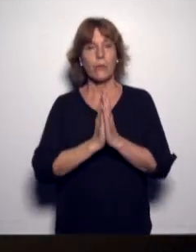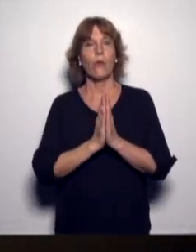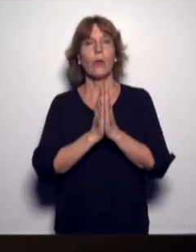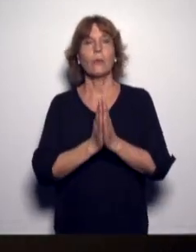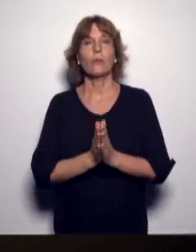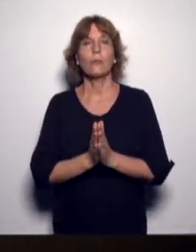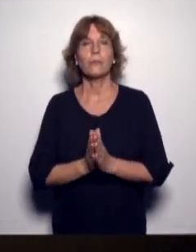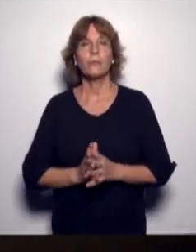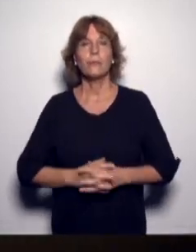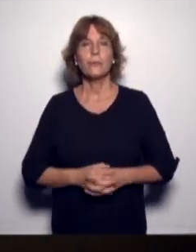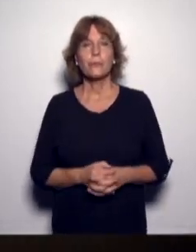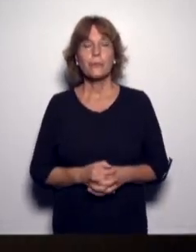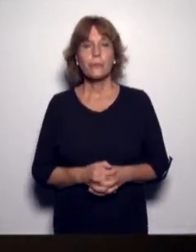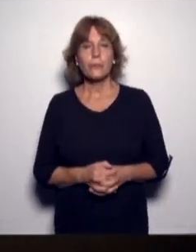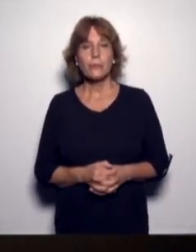Oremos.